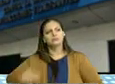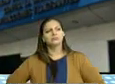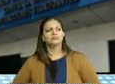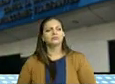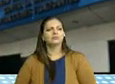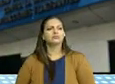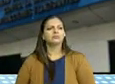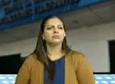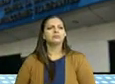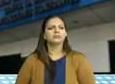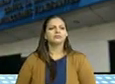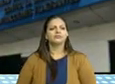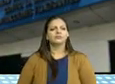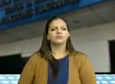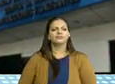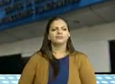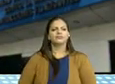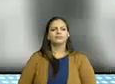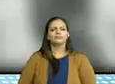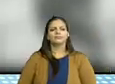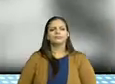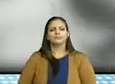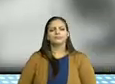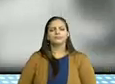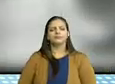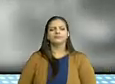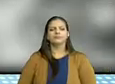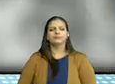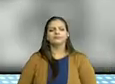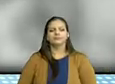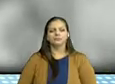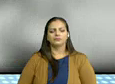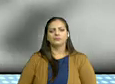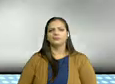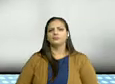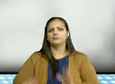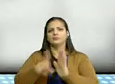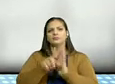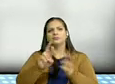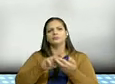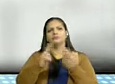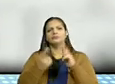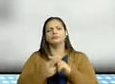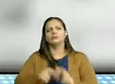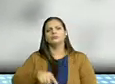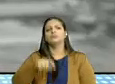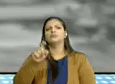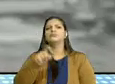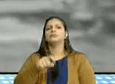Hugo, alguna manera, se adopte otra modalidad, se cambien las leyes, se hagan reformas, eso es lo que tanto ansiamos.